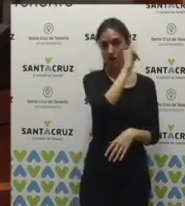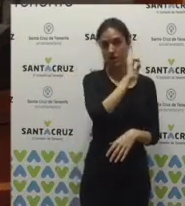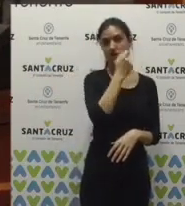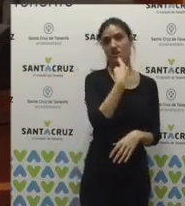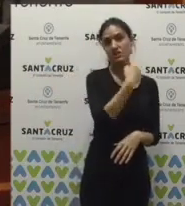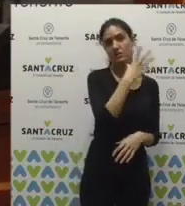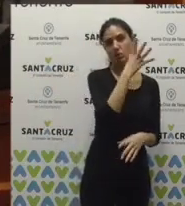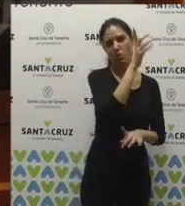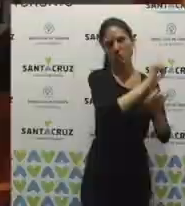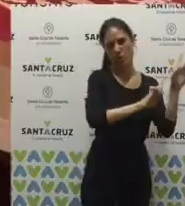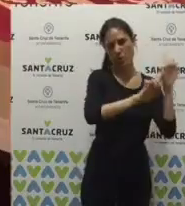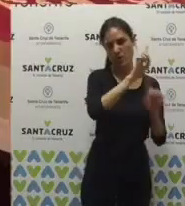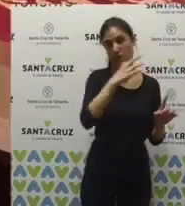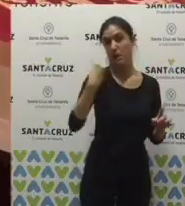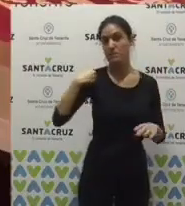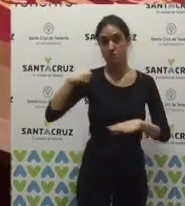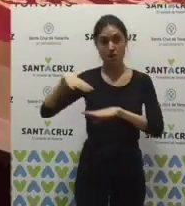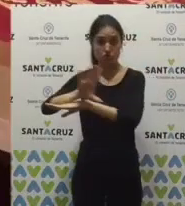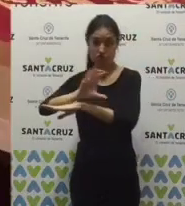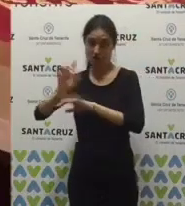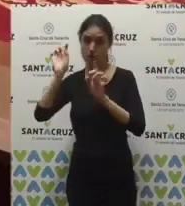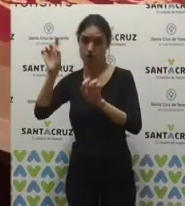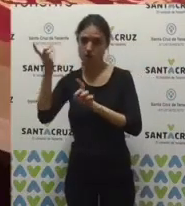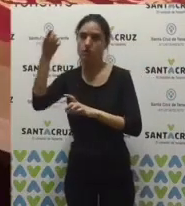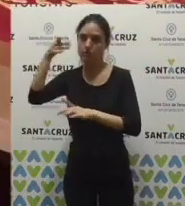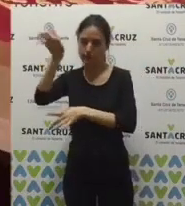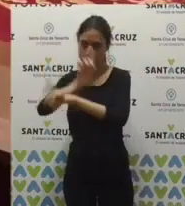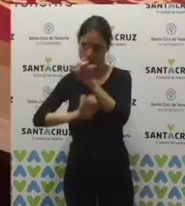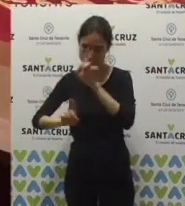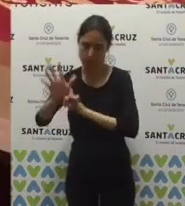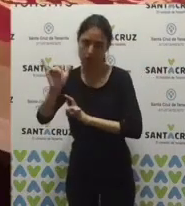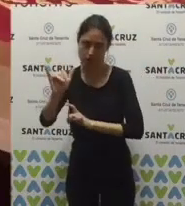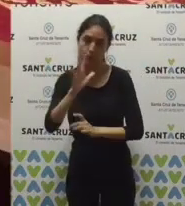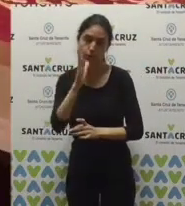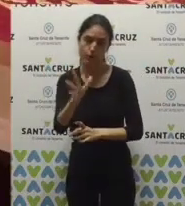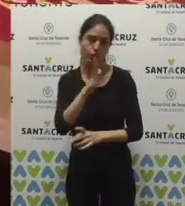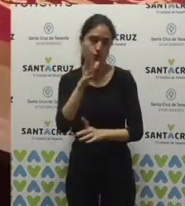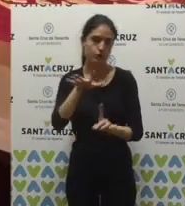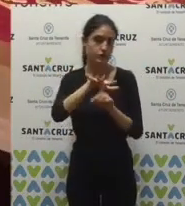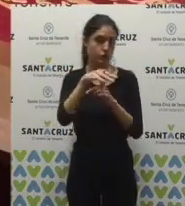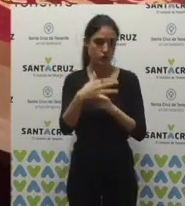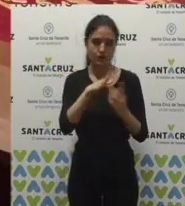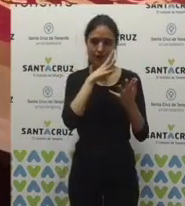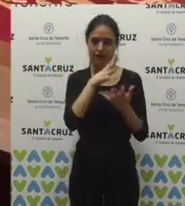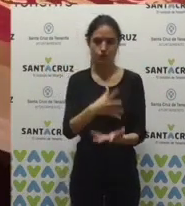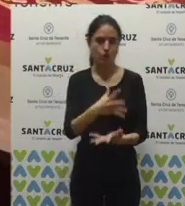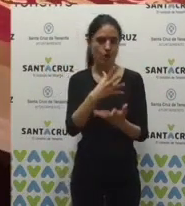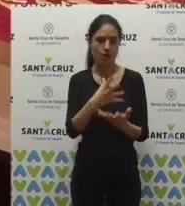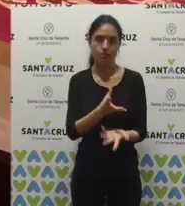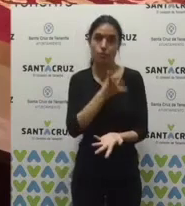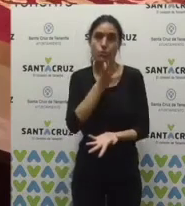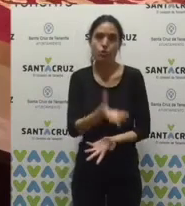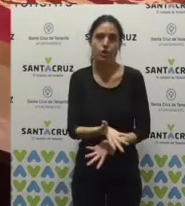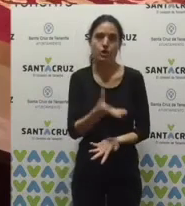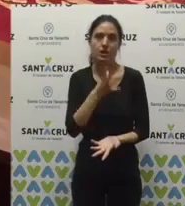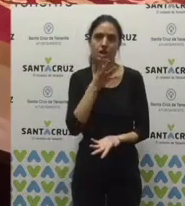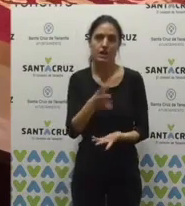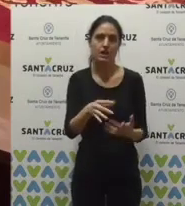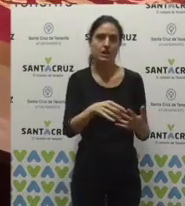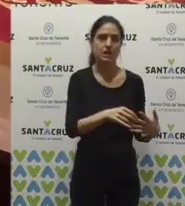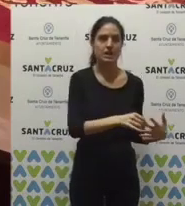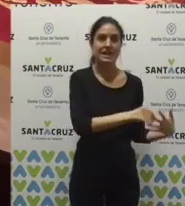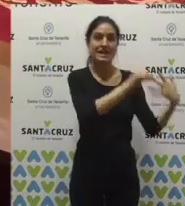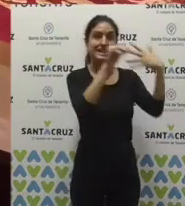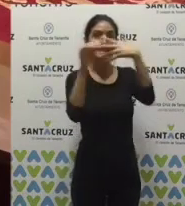conselleria educación abierta el gobierno de canarias con la situación de en estos momentos de carencia de liderazgo y de